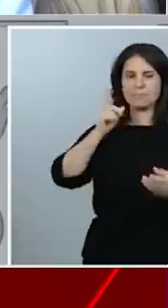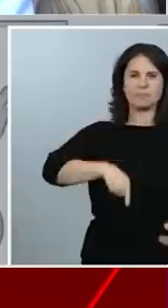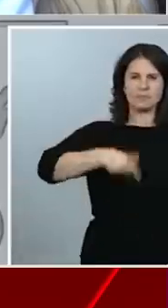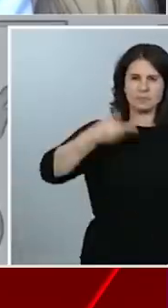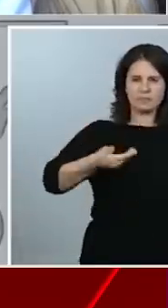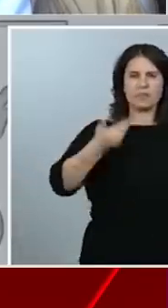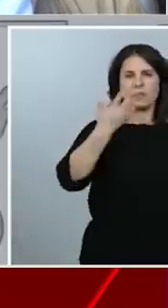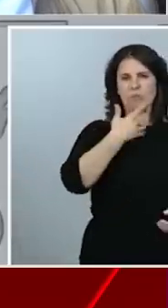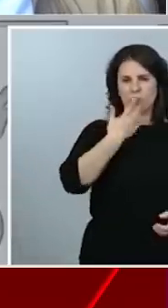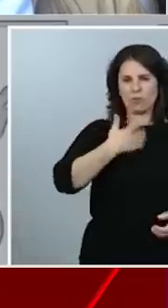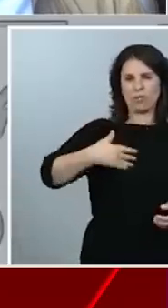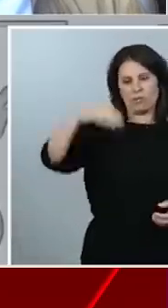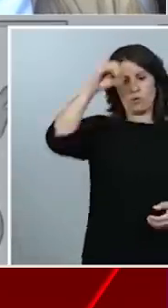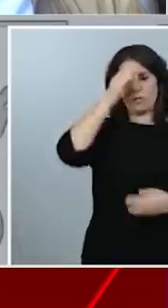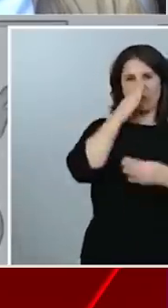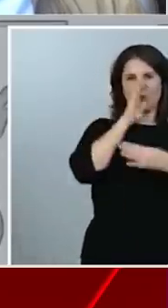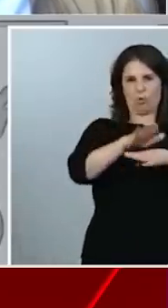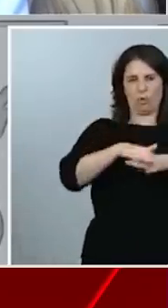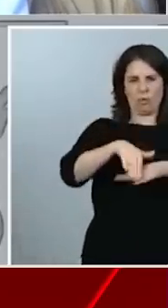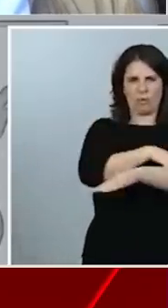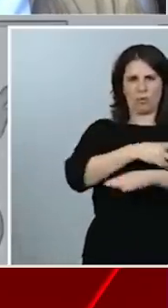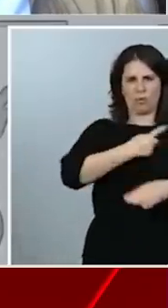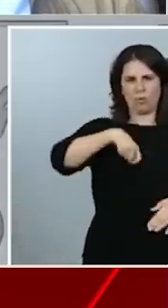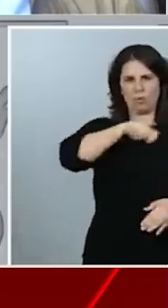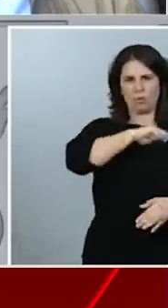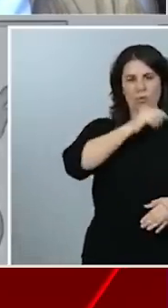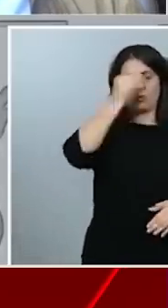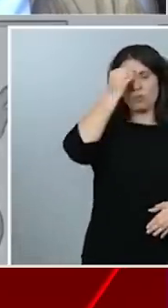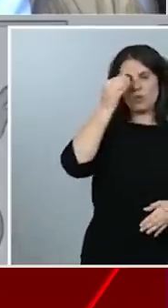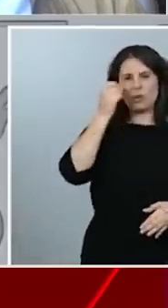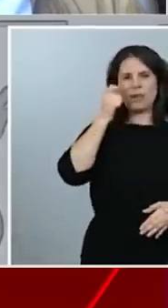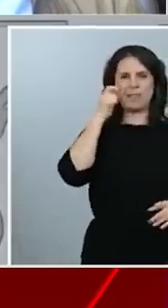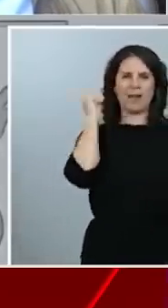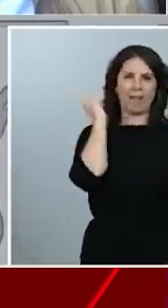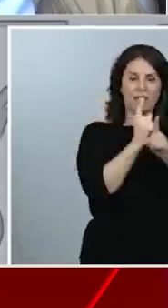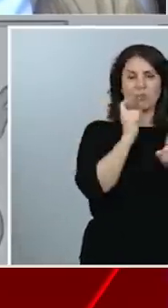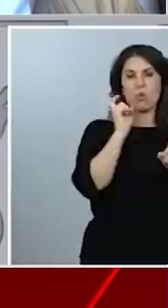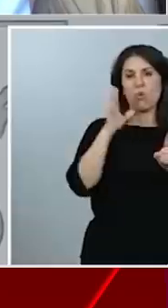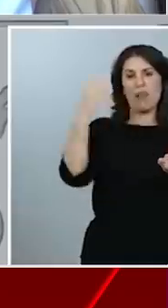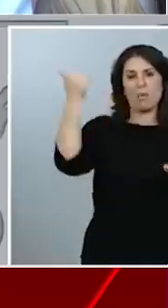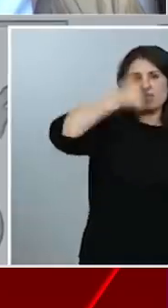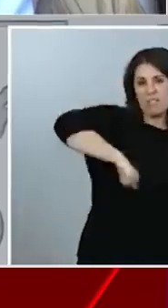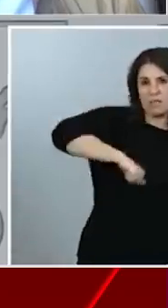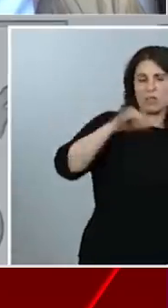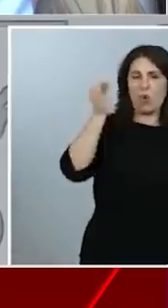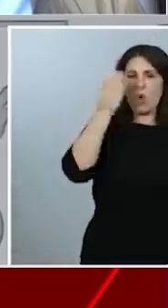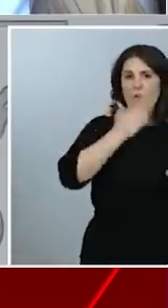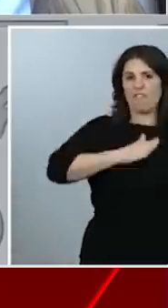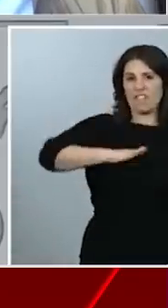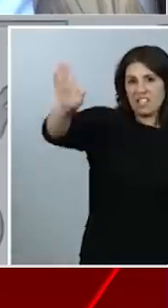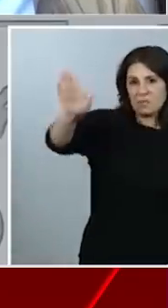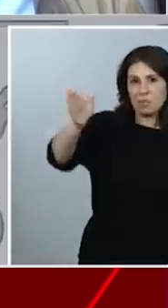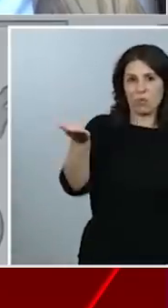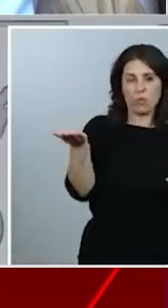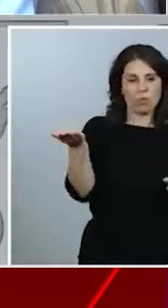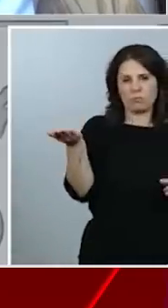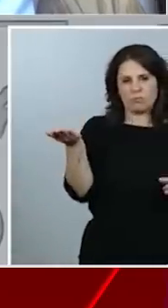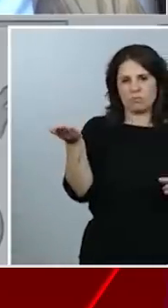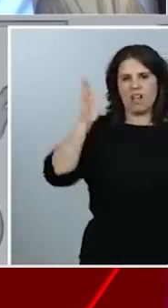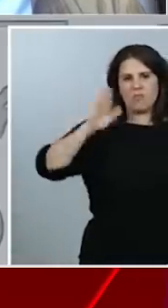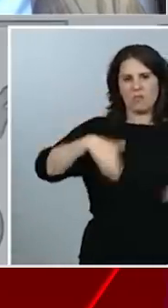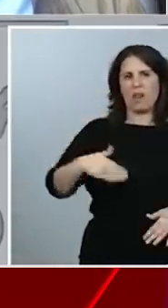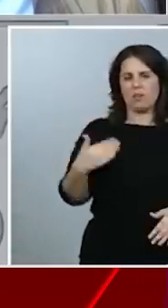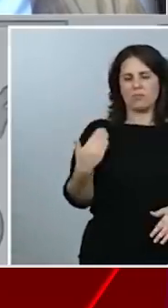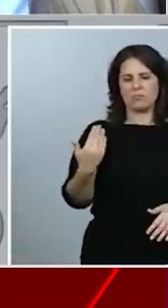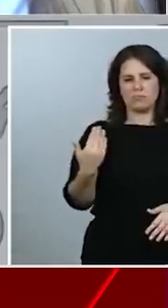el ingreso o porque no le sale rentable, la gente se va a ir a la economía sumergida. La renta mínima podría